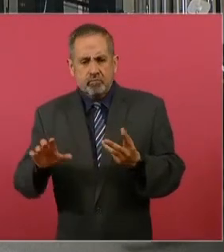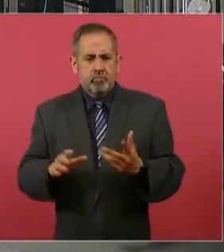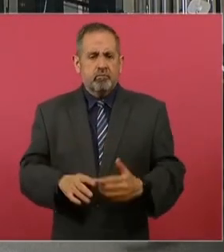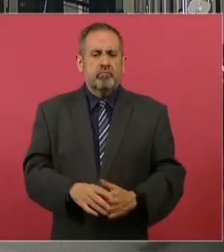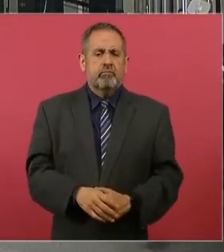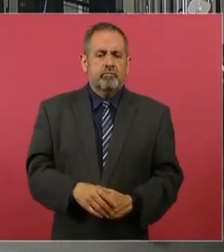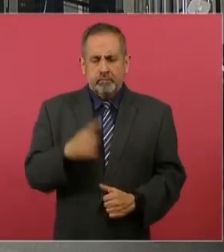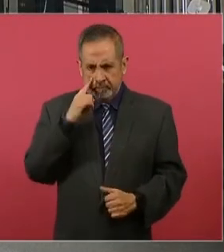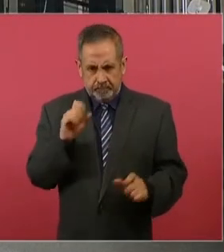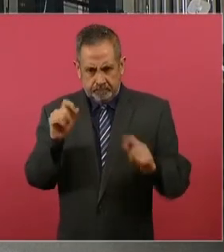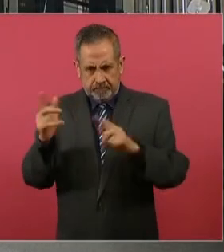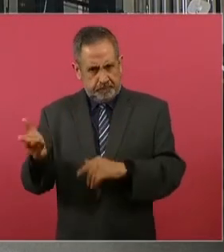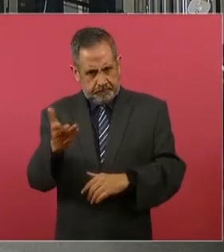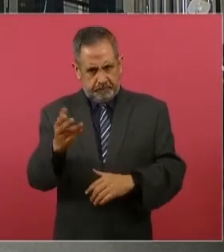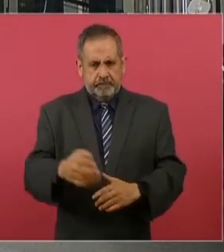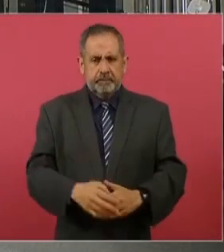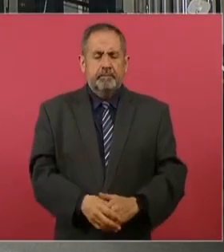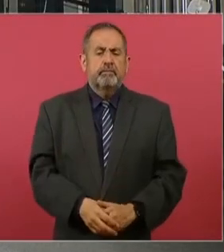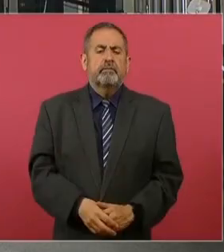A ver.